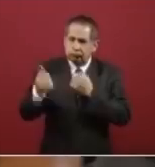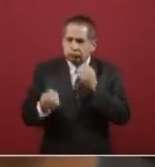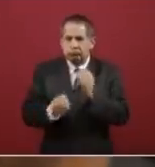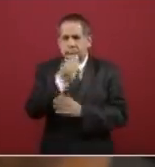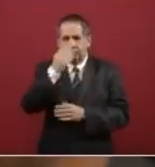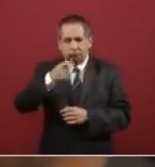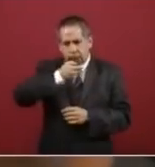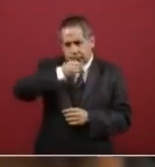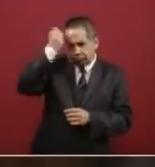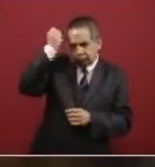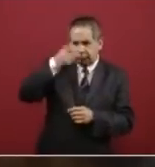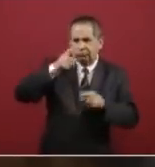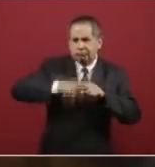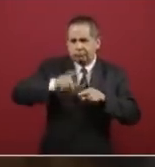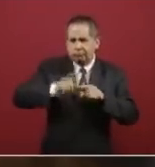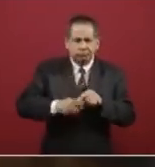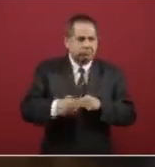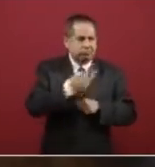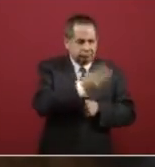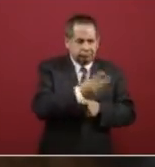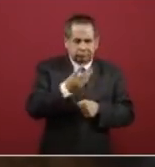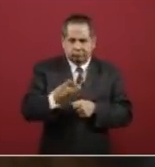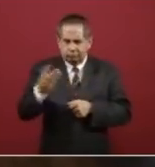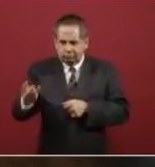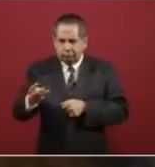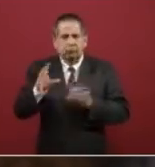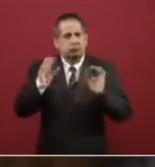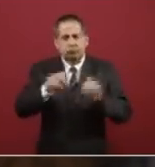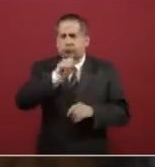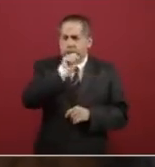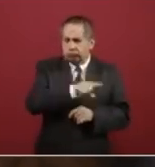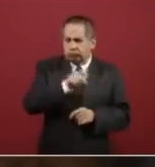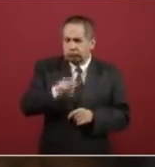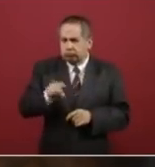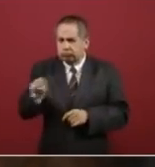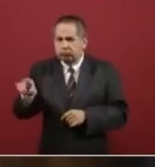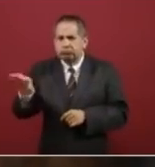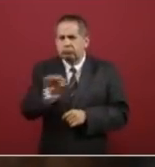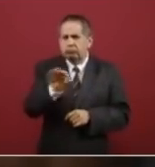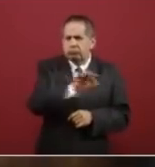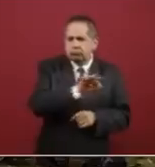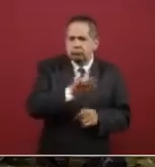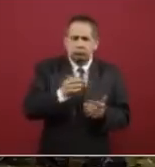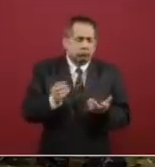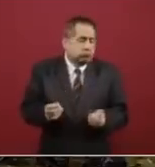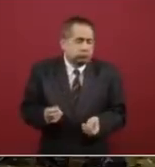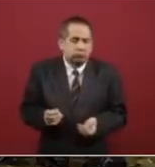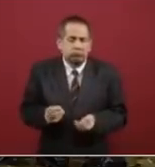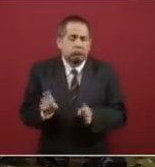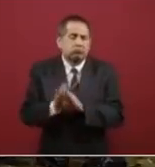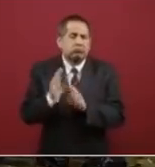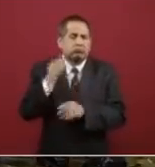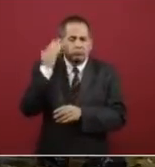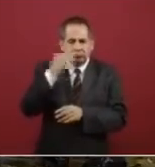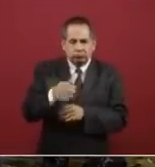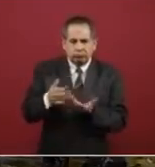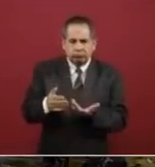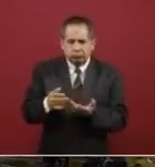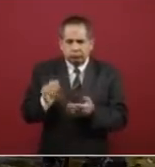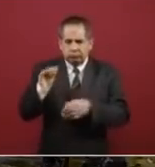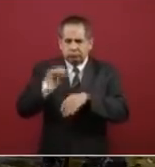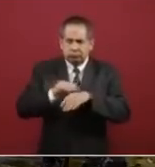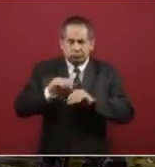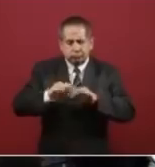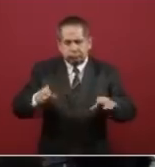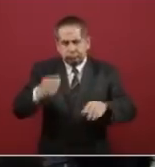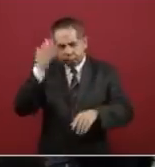competencia. Respecto a la nueva terna para elegir al titular de la Comisión Reguladora de Energía, dijo contar con un plan B y que hoy enviará al